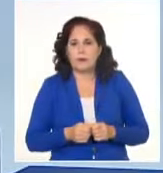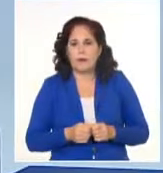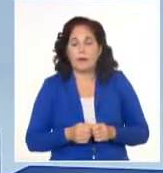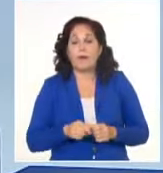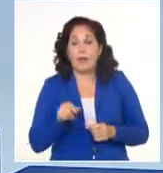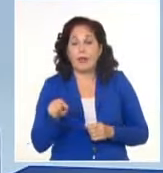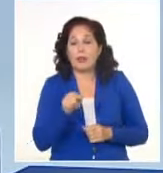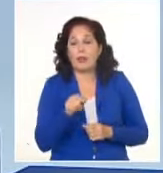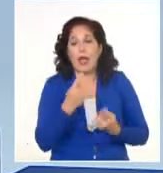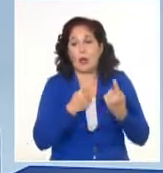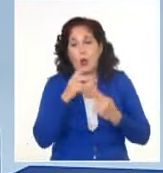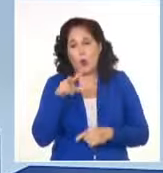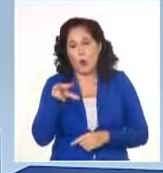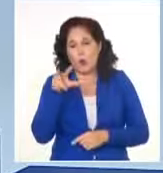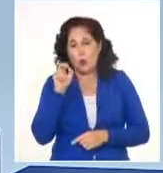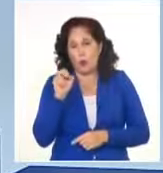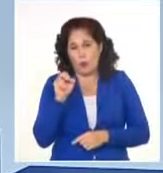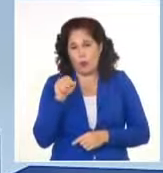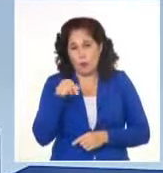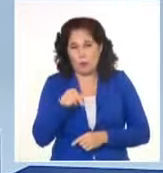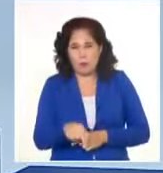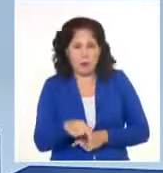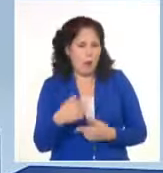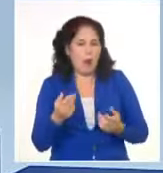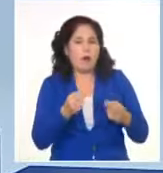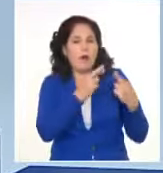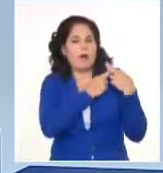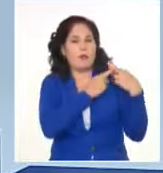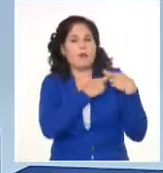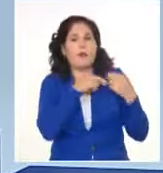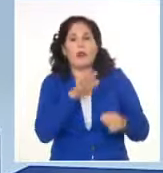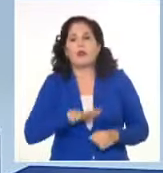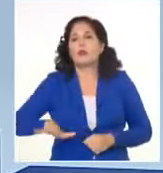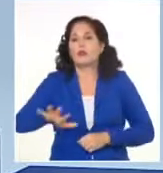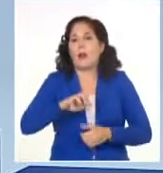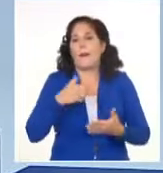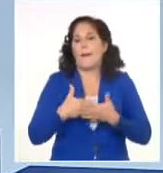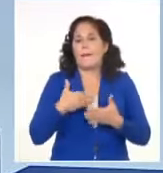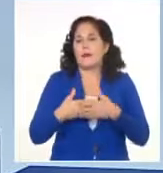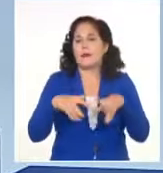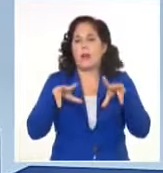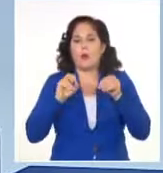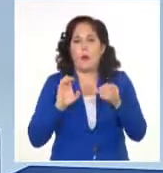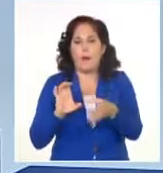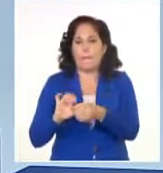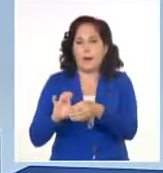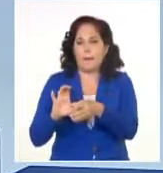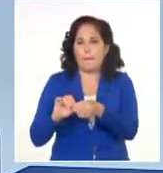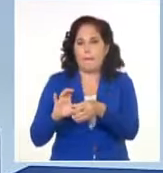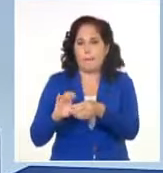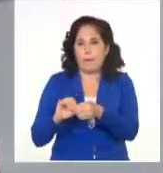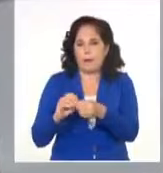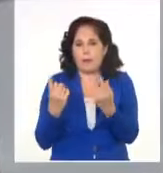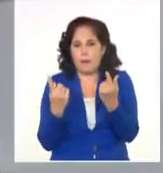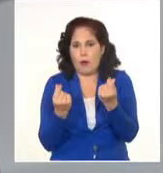lo novedoso de la actualización destaca la responsabilidad social empresarial de los nuevos actores económicos de la